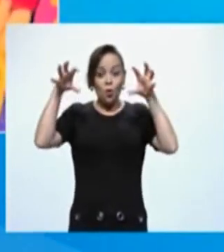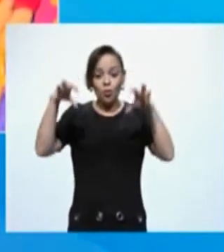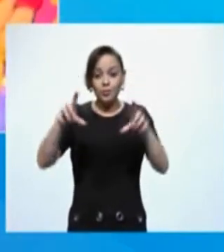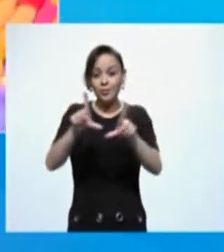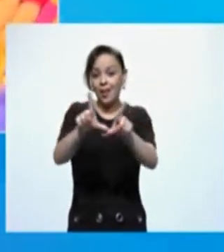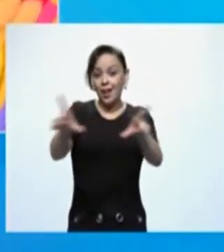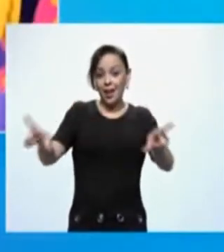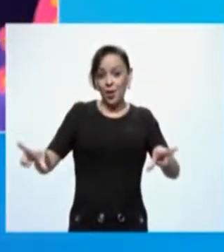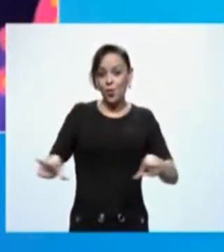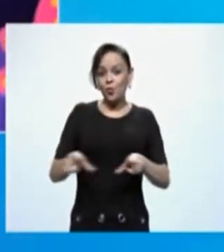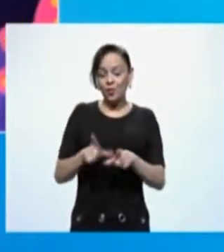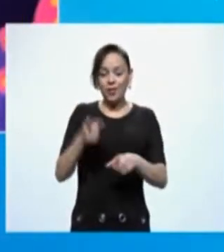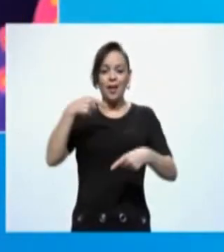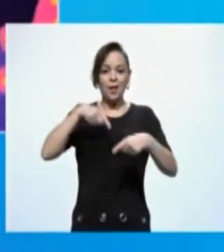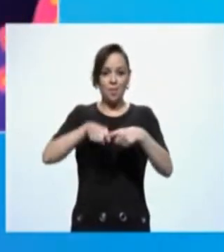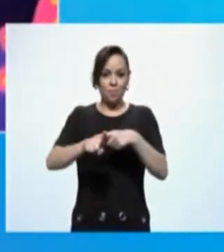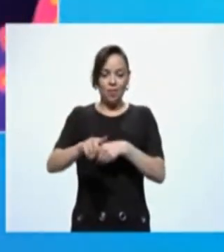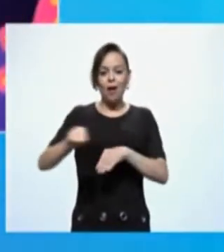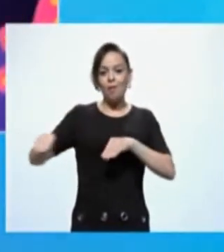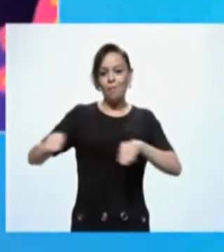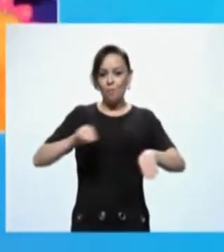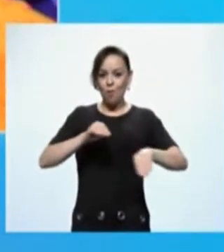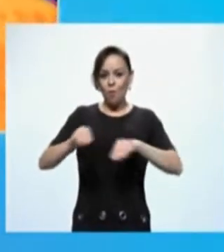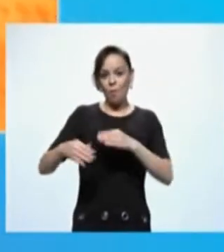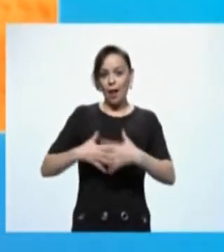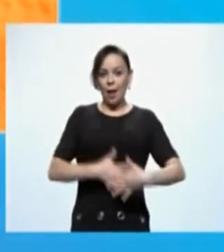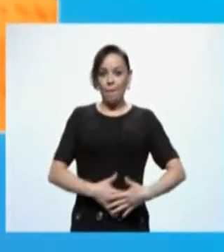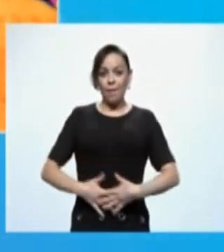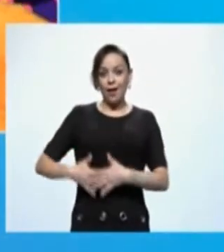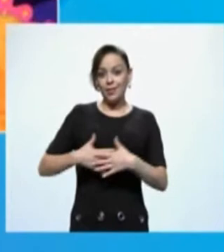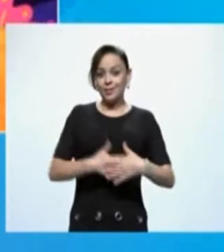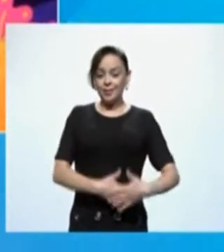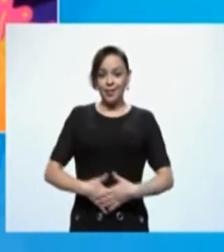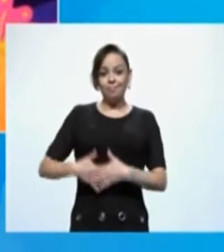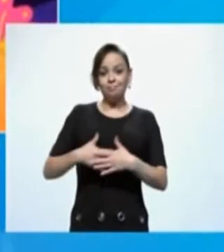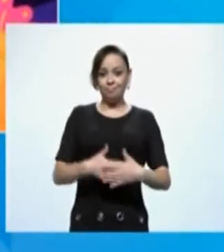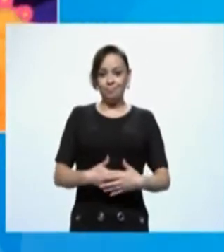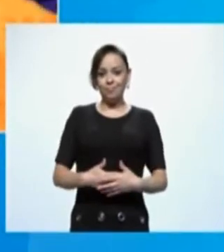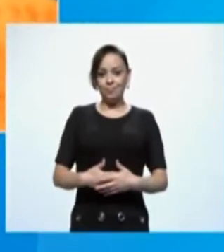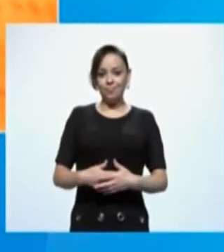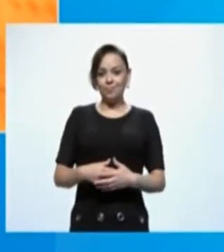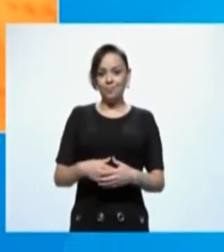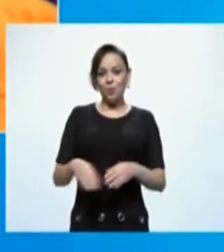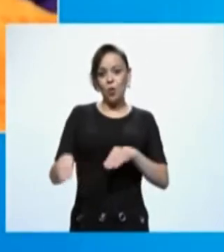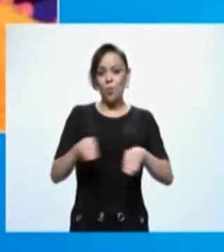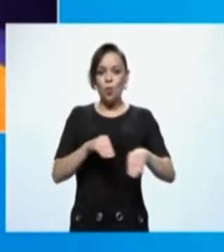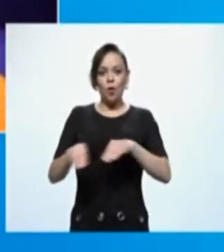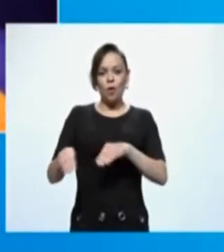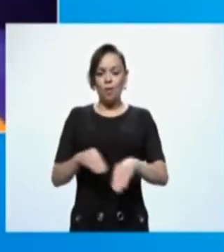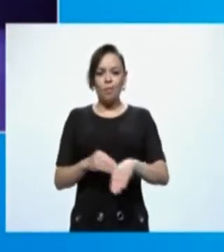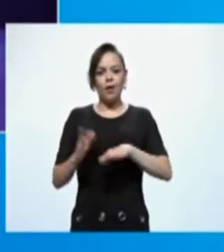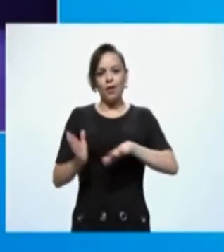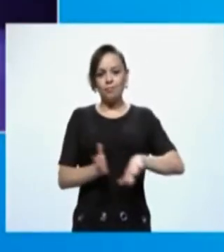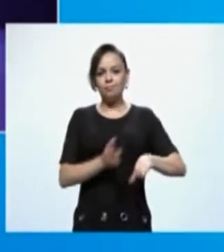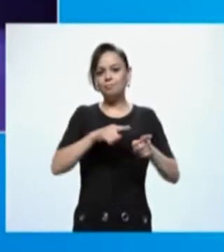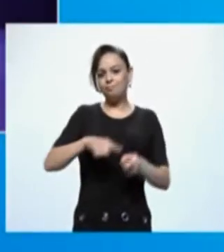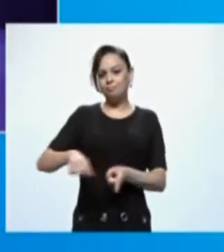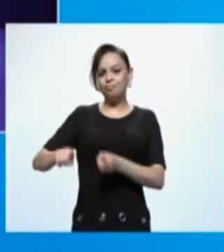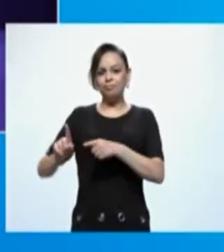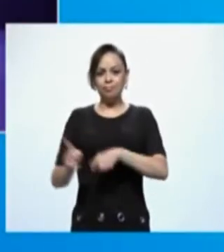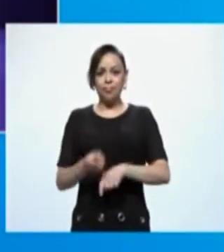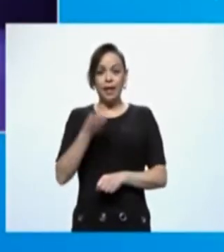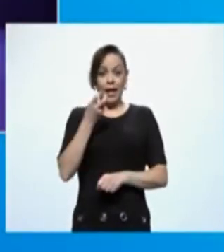laguna empieza a mover la panza. La panza para un lado y para el otro, parece